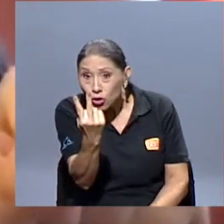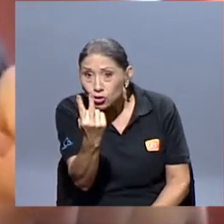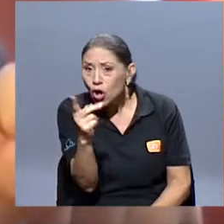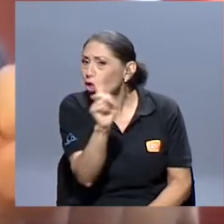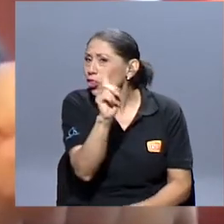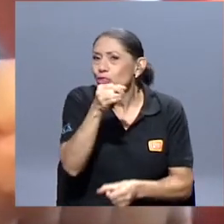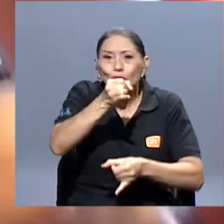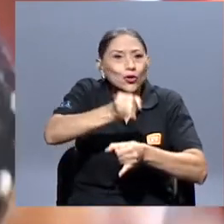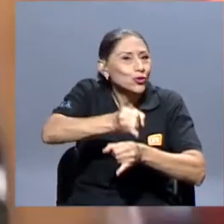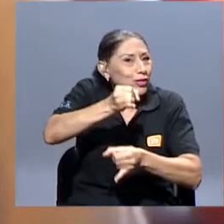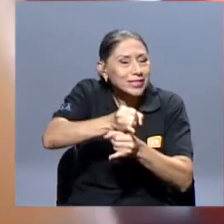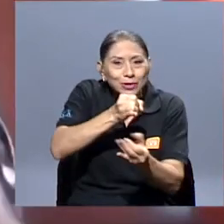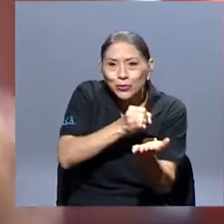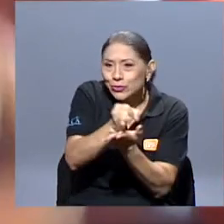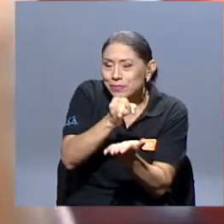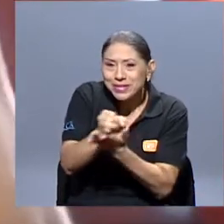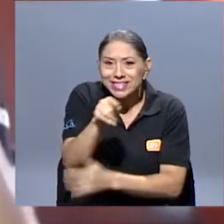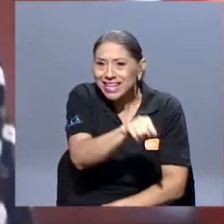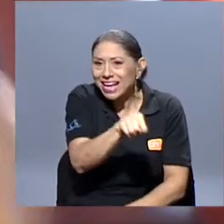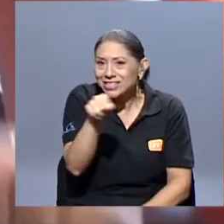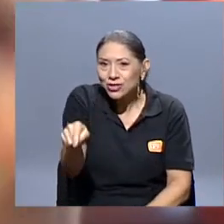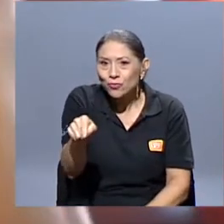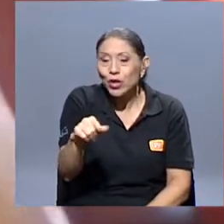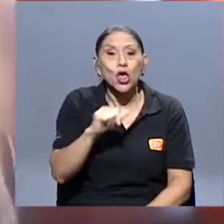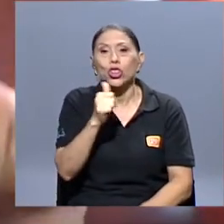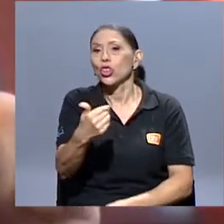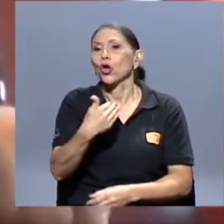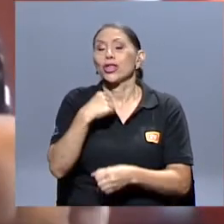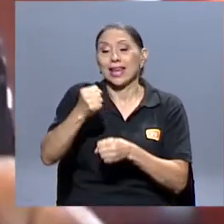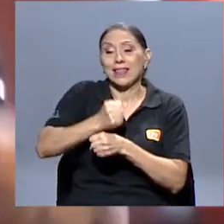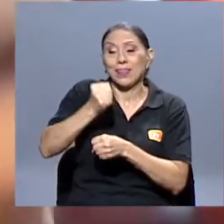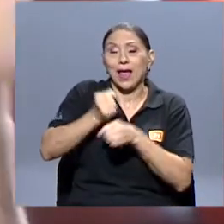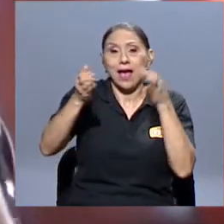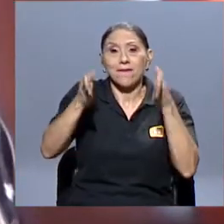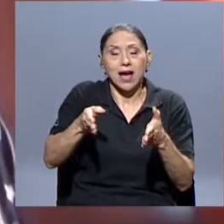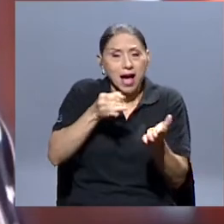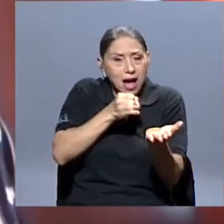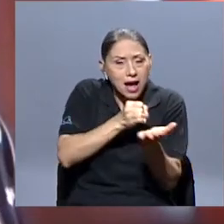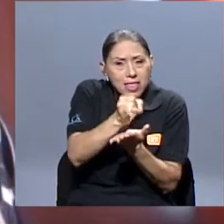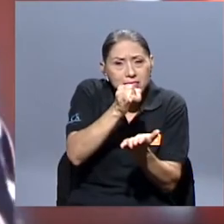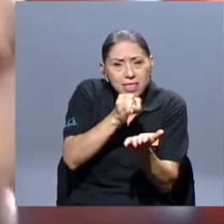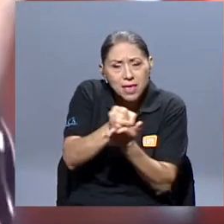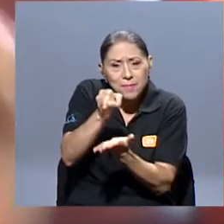ni son institutos de investigación, ni tienen personal de investigación